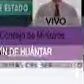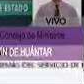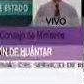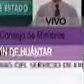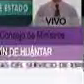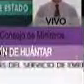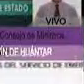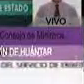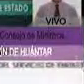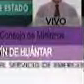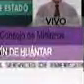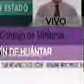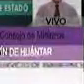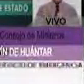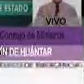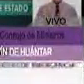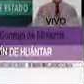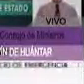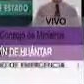Muy bien.